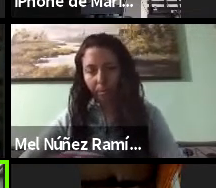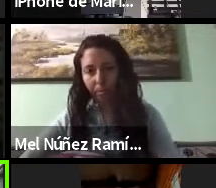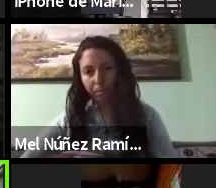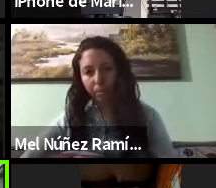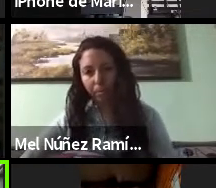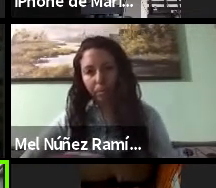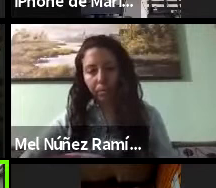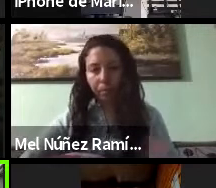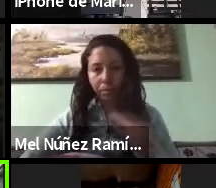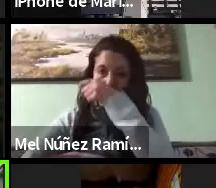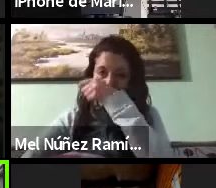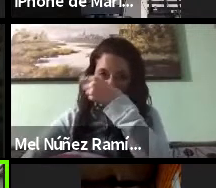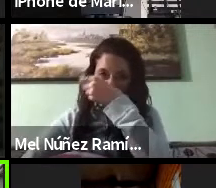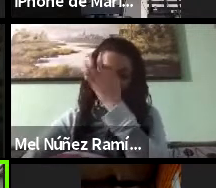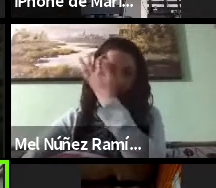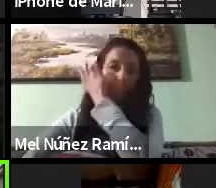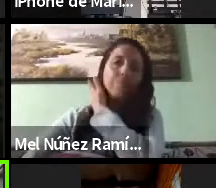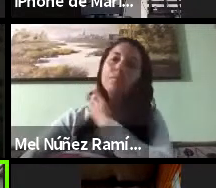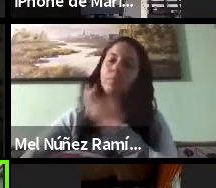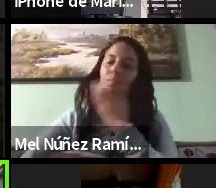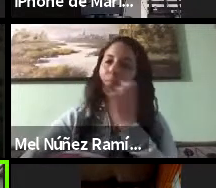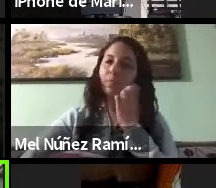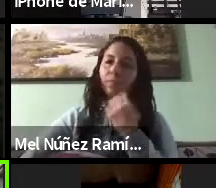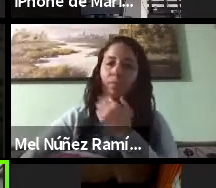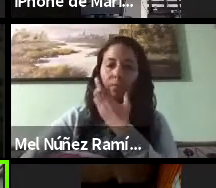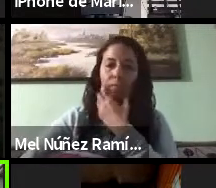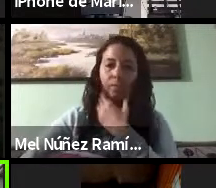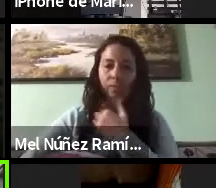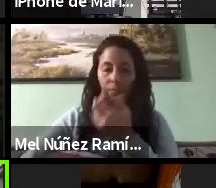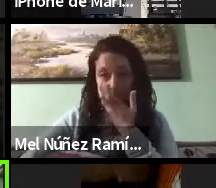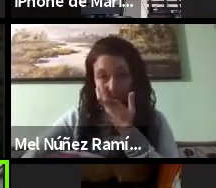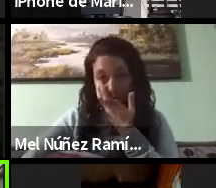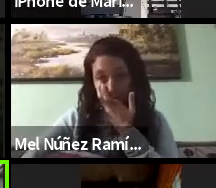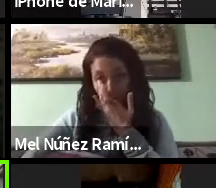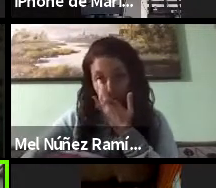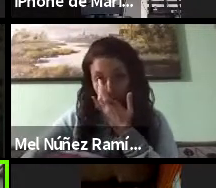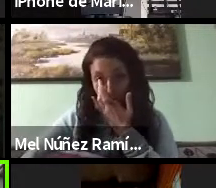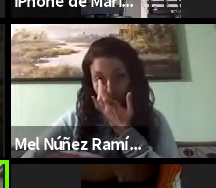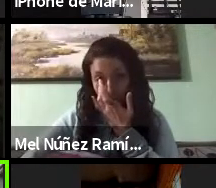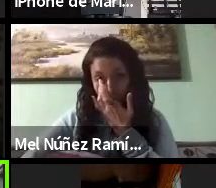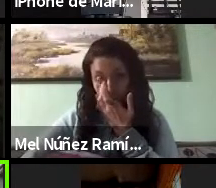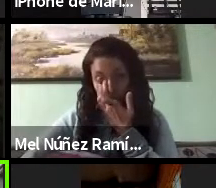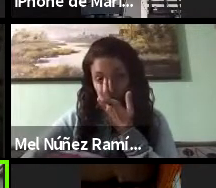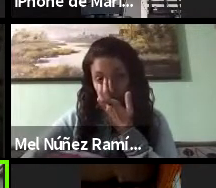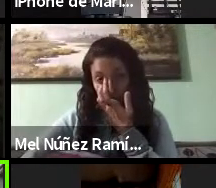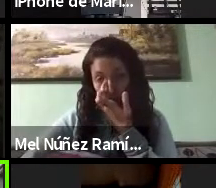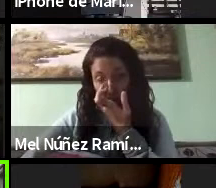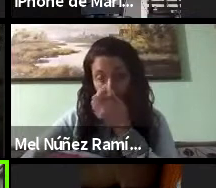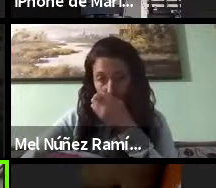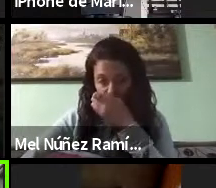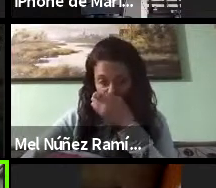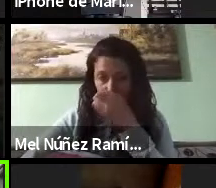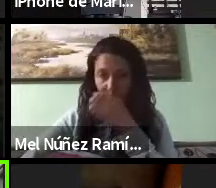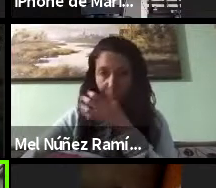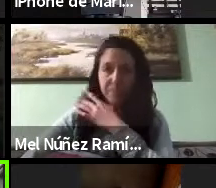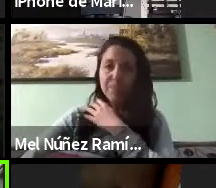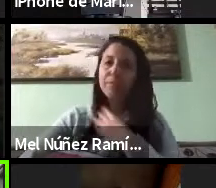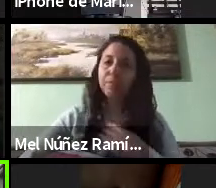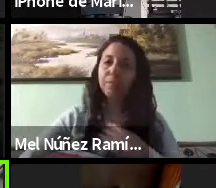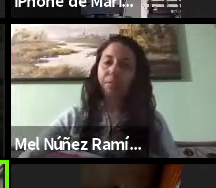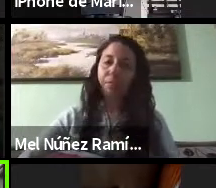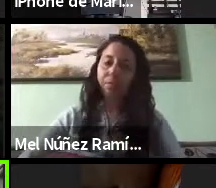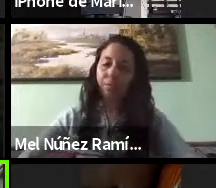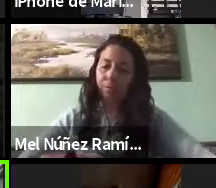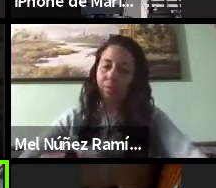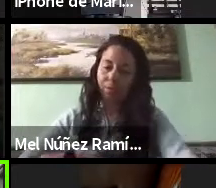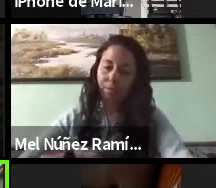y lo cualitativo, sacamos conclusiones que en realidad esperemos que también las conclusiones